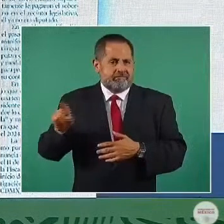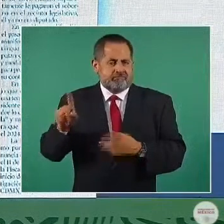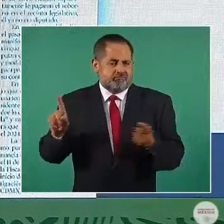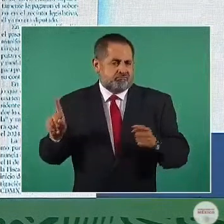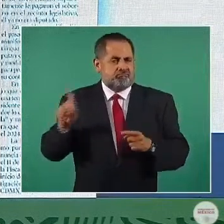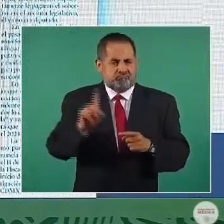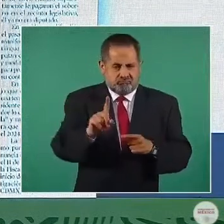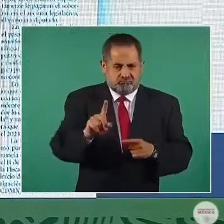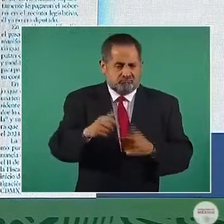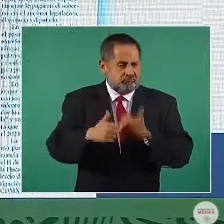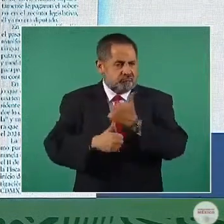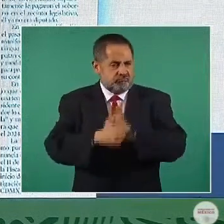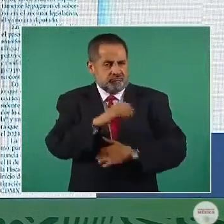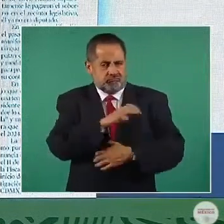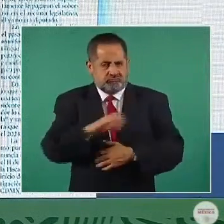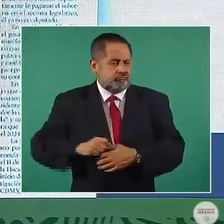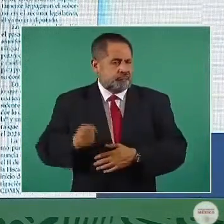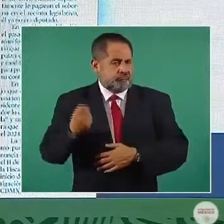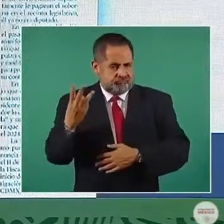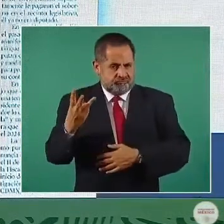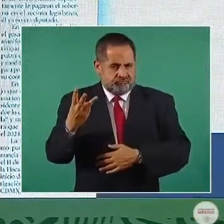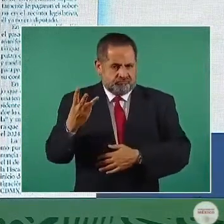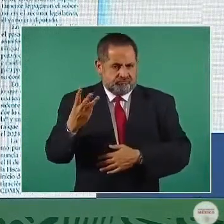como candidato. Tres candidatos: